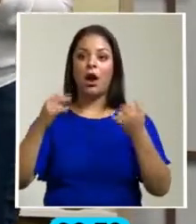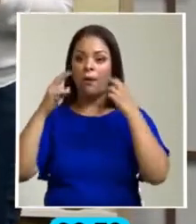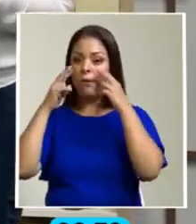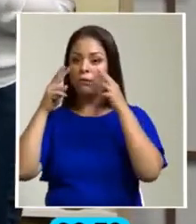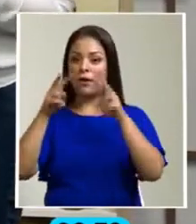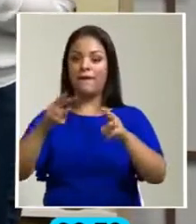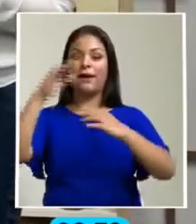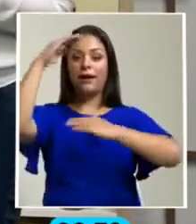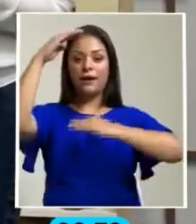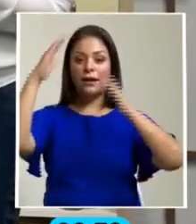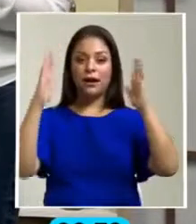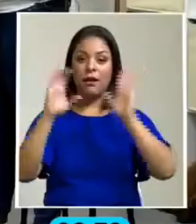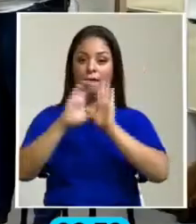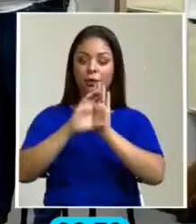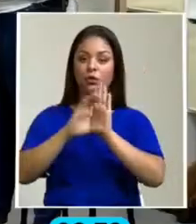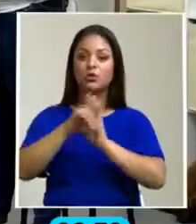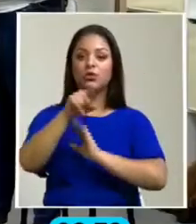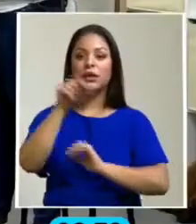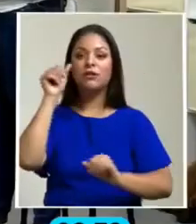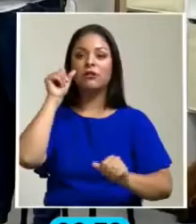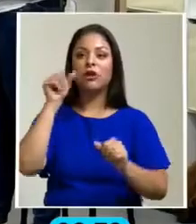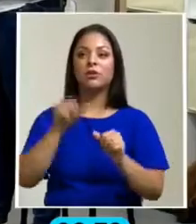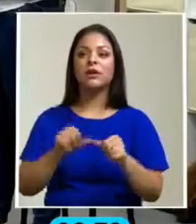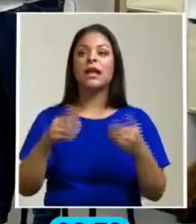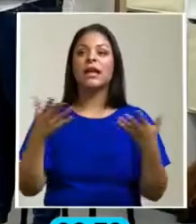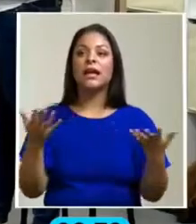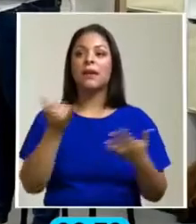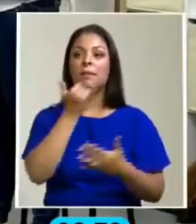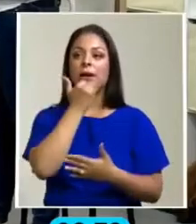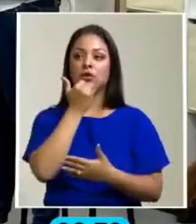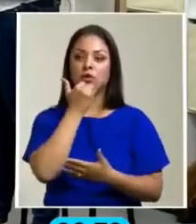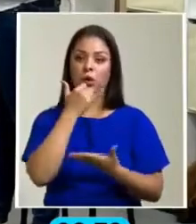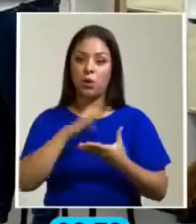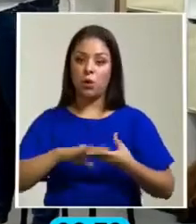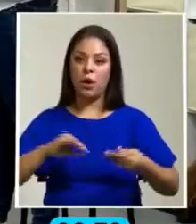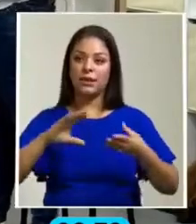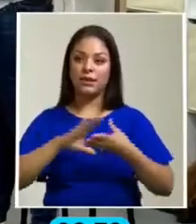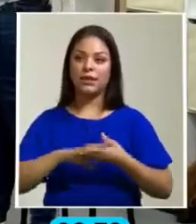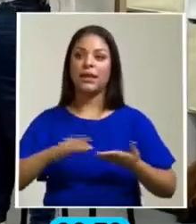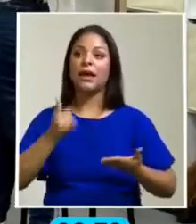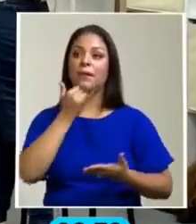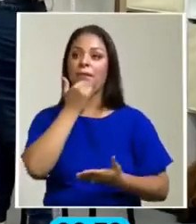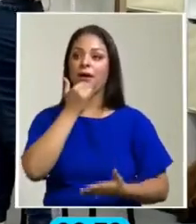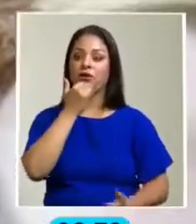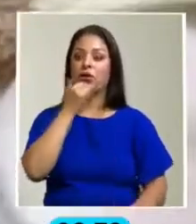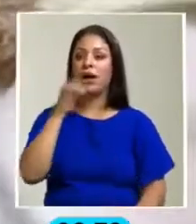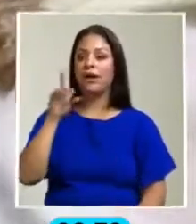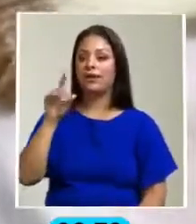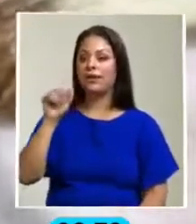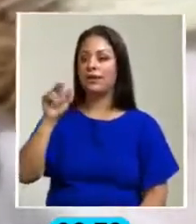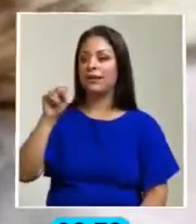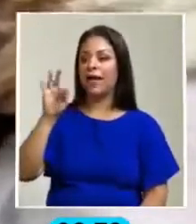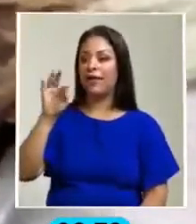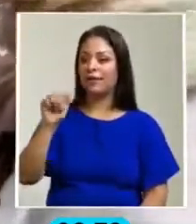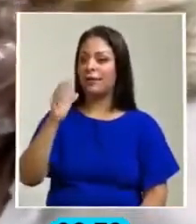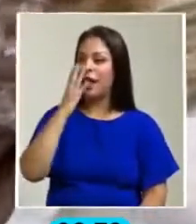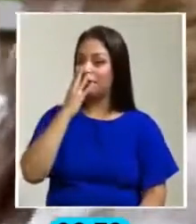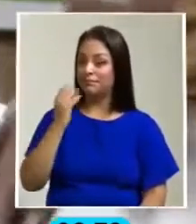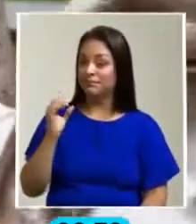ese cuento, ¿verdad? ¿Qué le pasó a la danta? ¿Te parece? Muy bien. Ok.